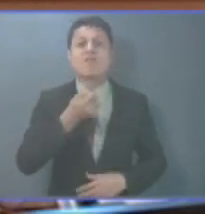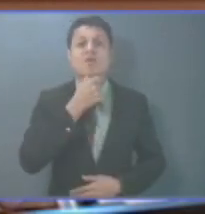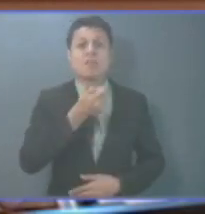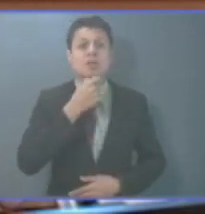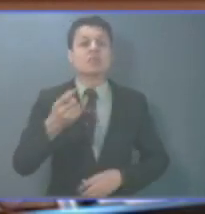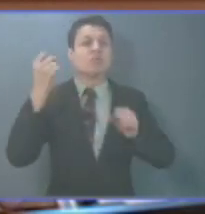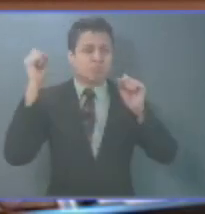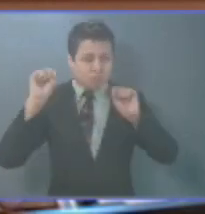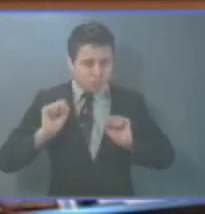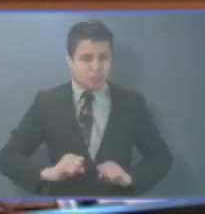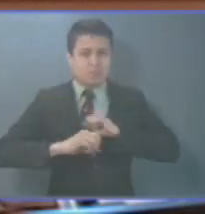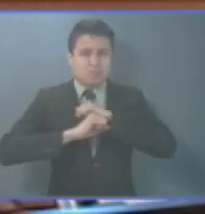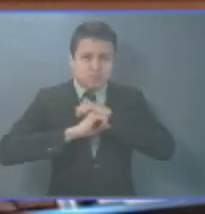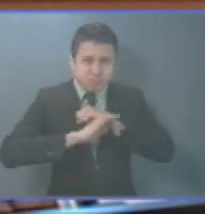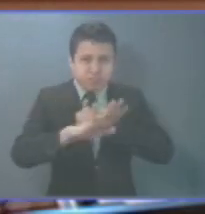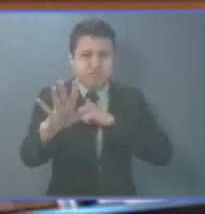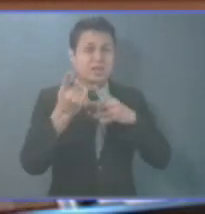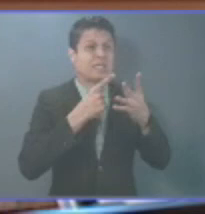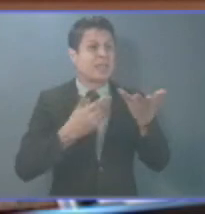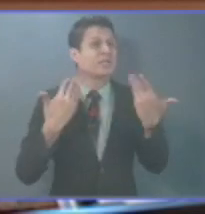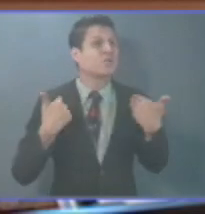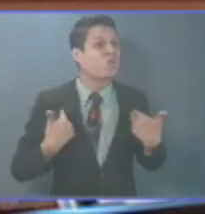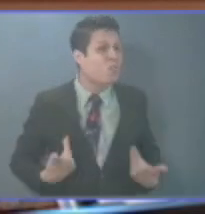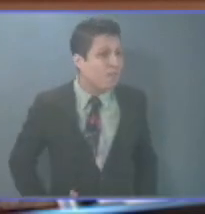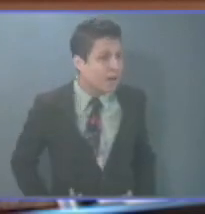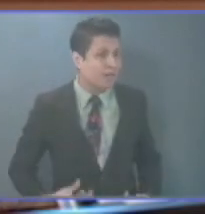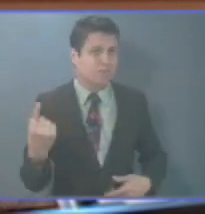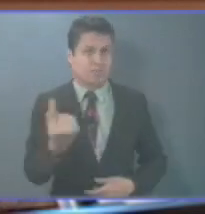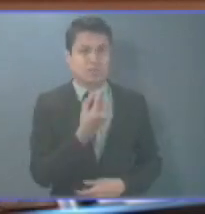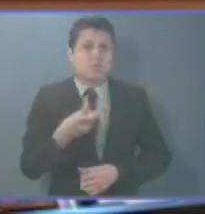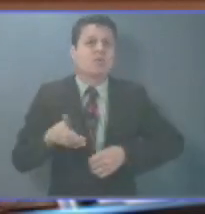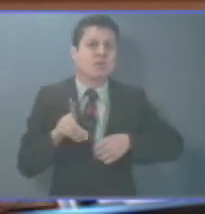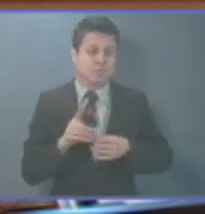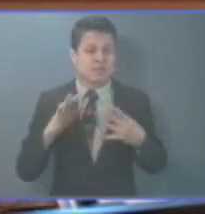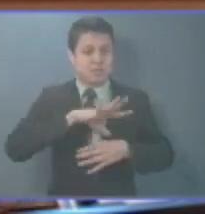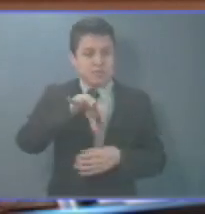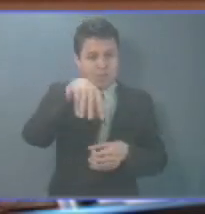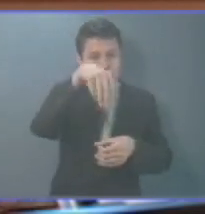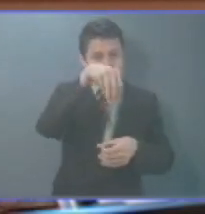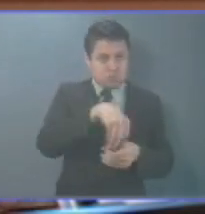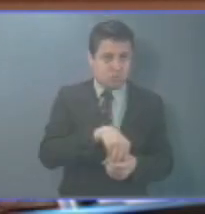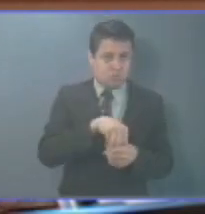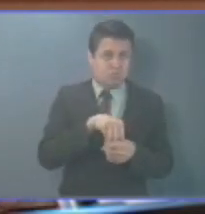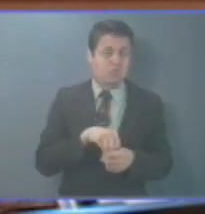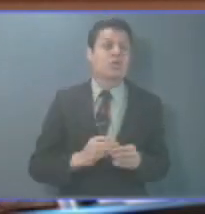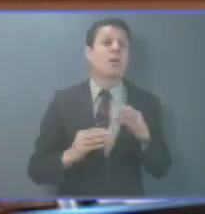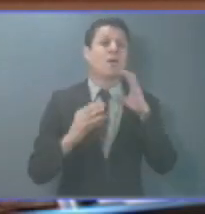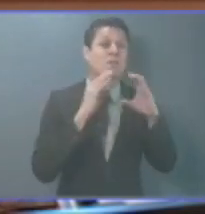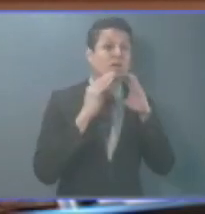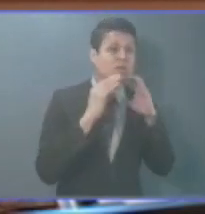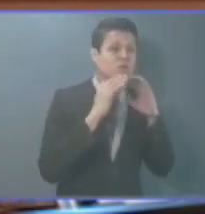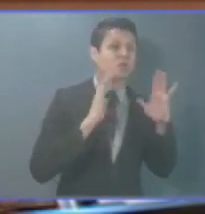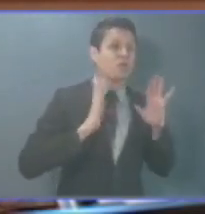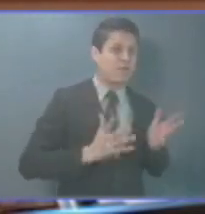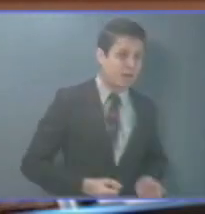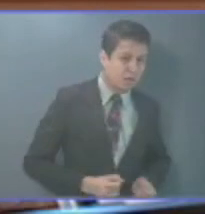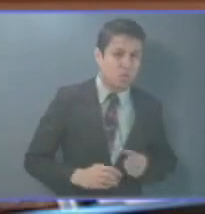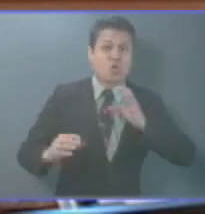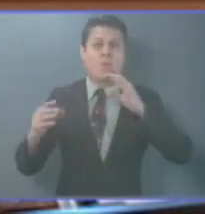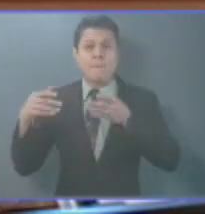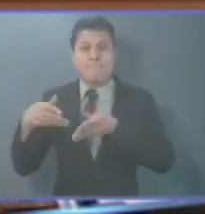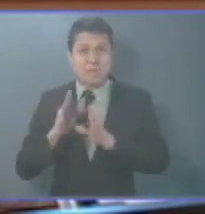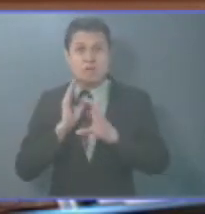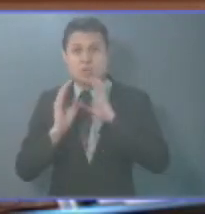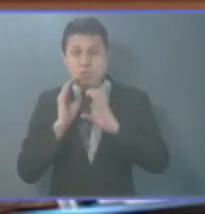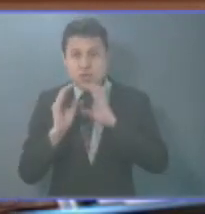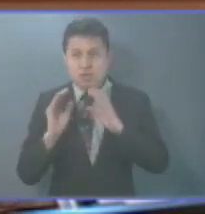sobre discapacidad sean basados en derechos humanos. Los medios de comunicación públicos y privados podrán proporcionar el acceso a